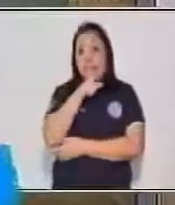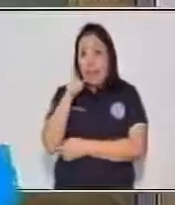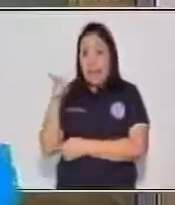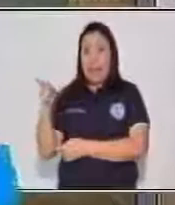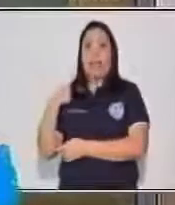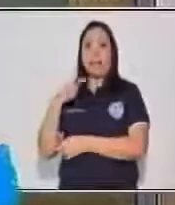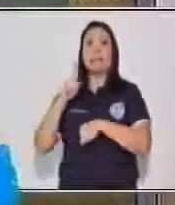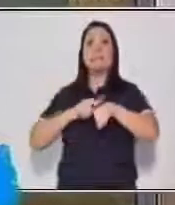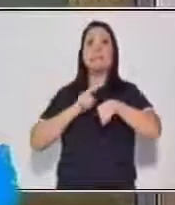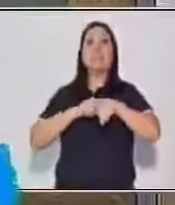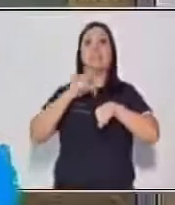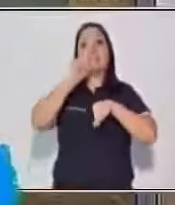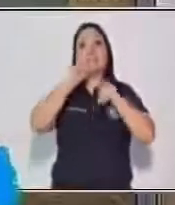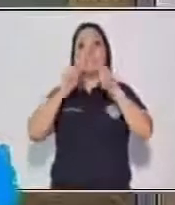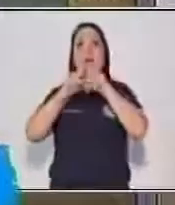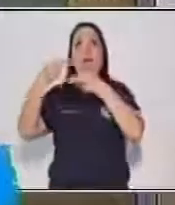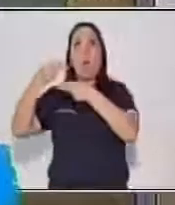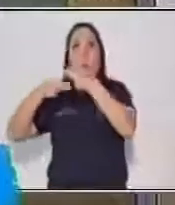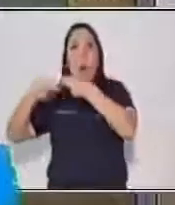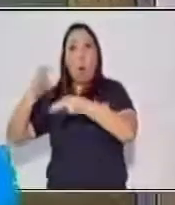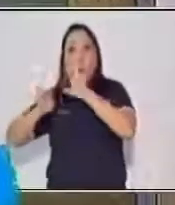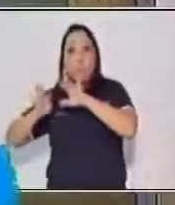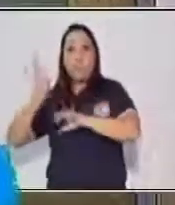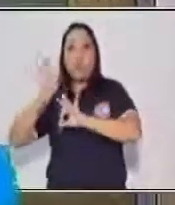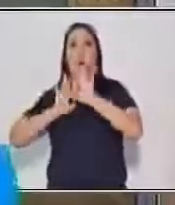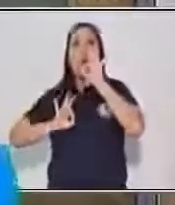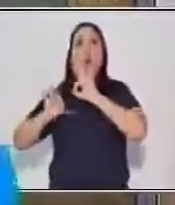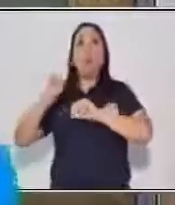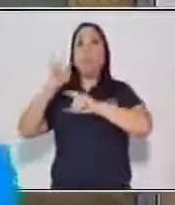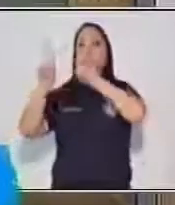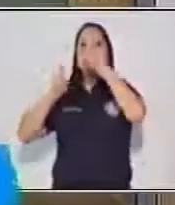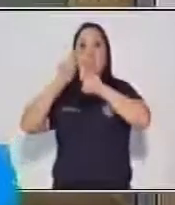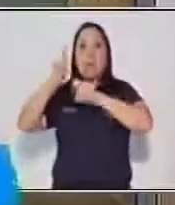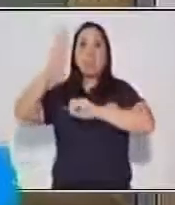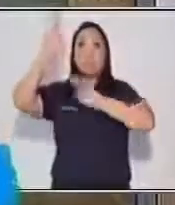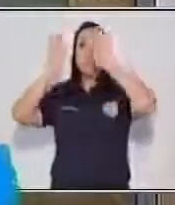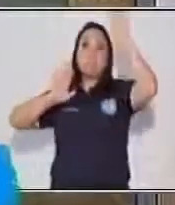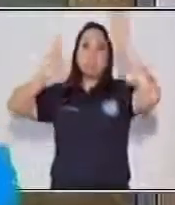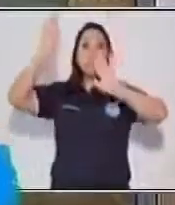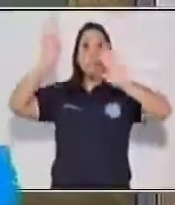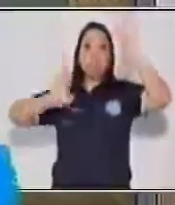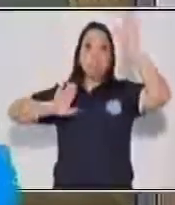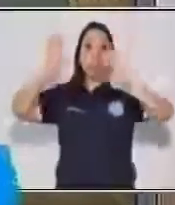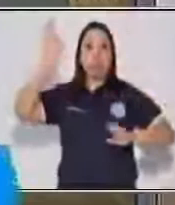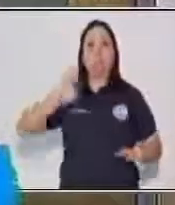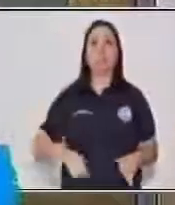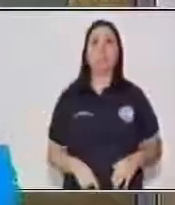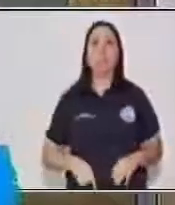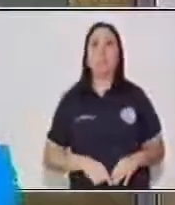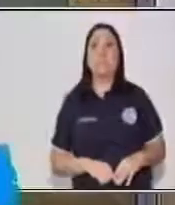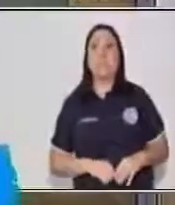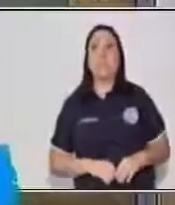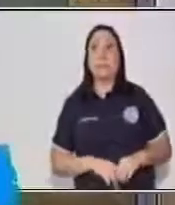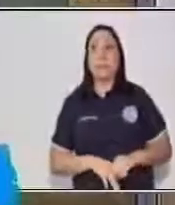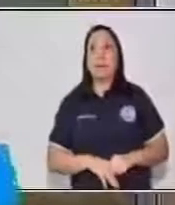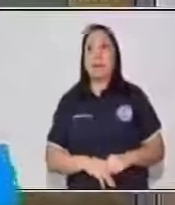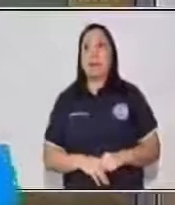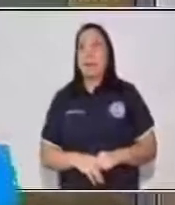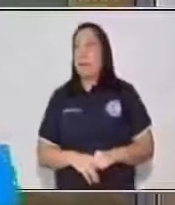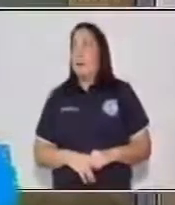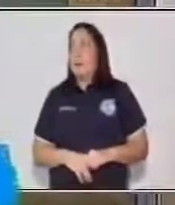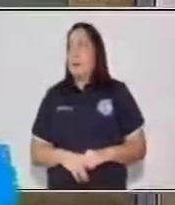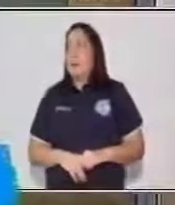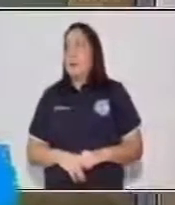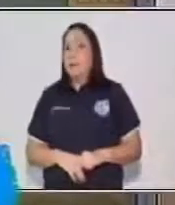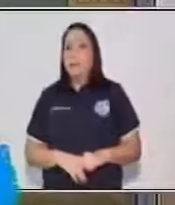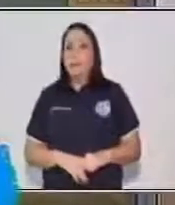este momento es donde el público o tú das la apertura para que las personas puedan realizar preguntas o